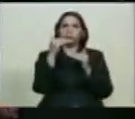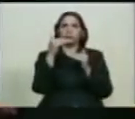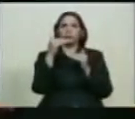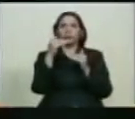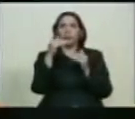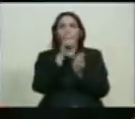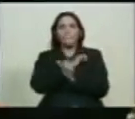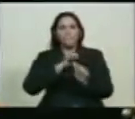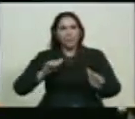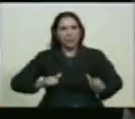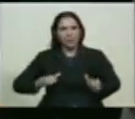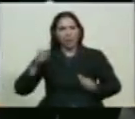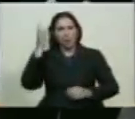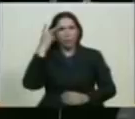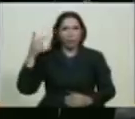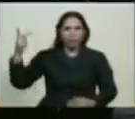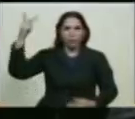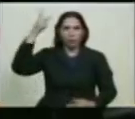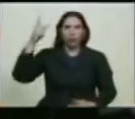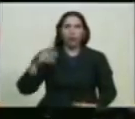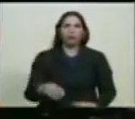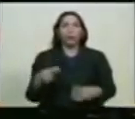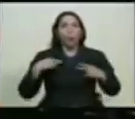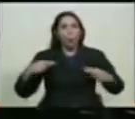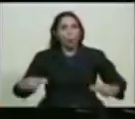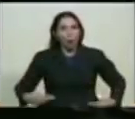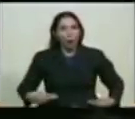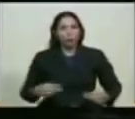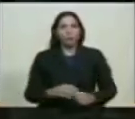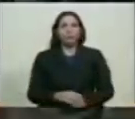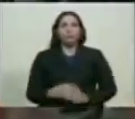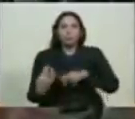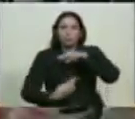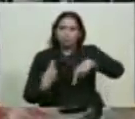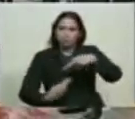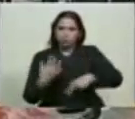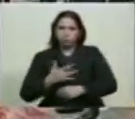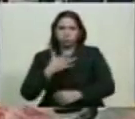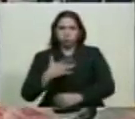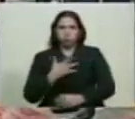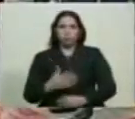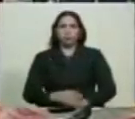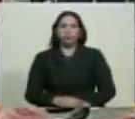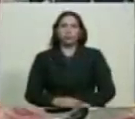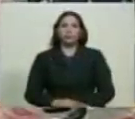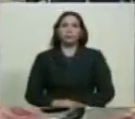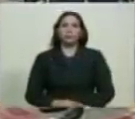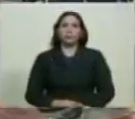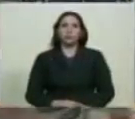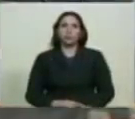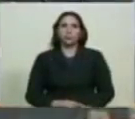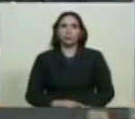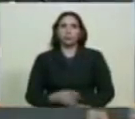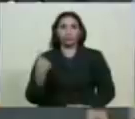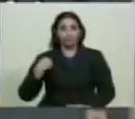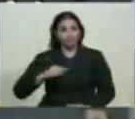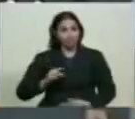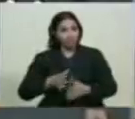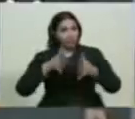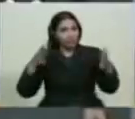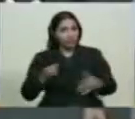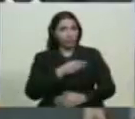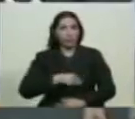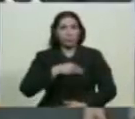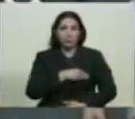militar, profesional, humano, revolucionarios, que tienen una gran misión en